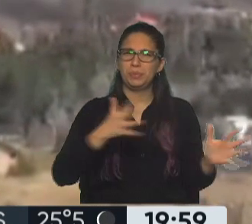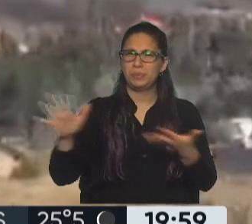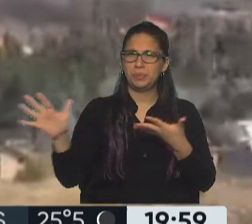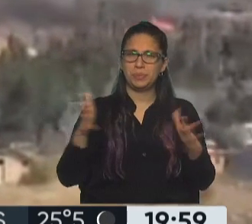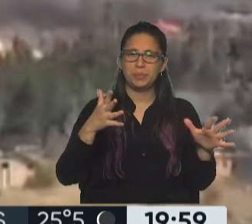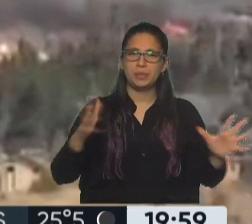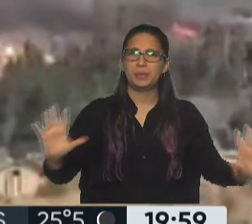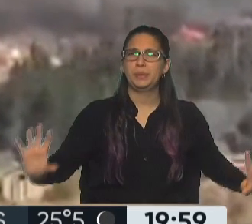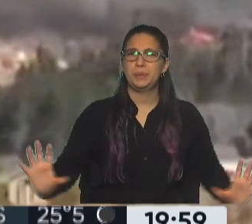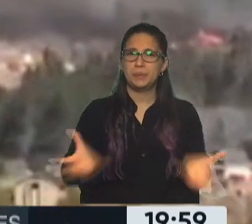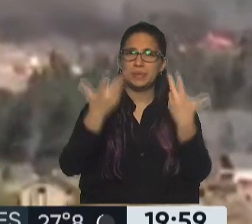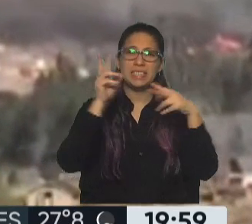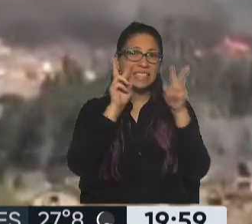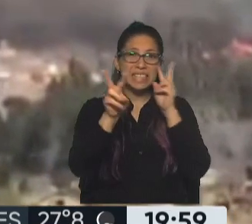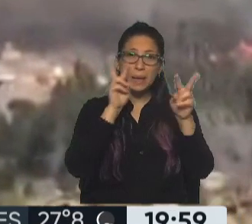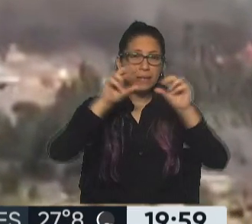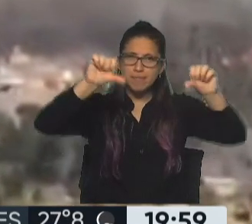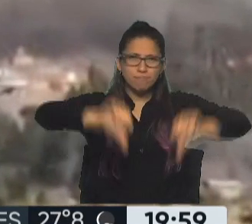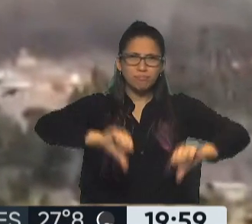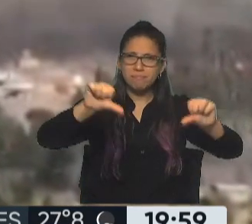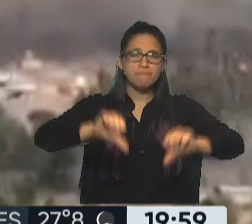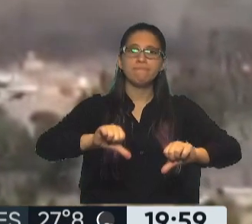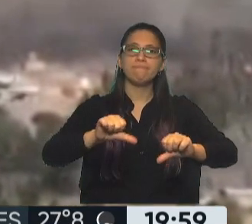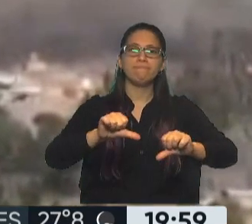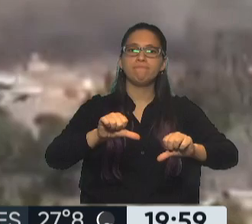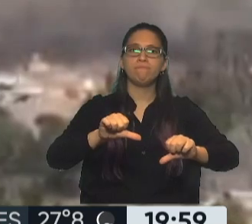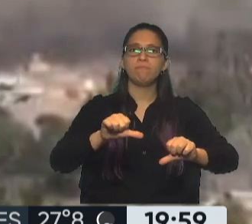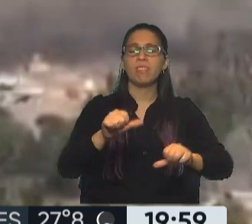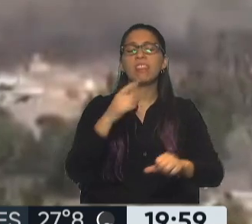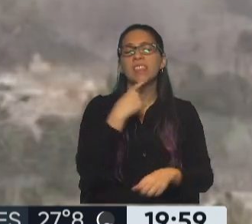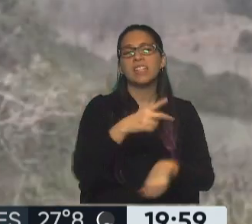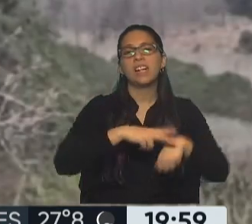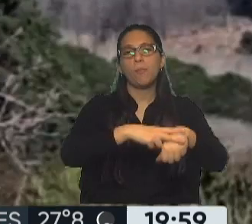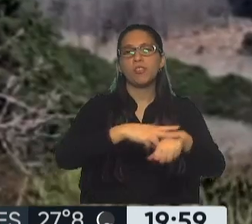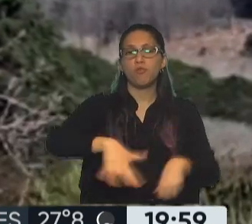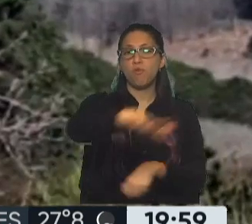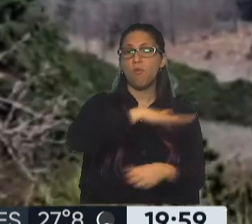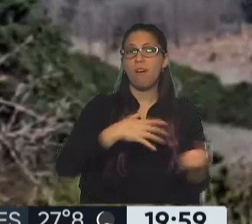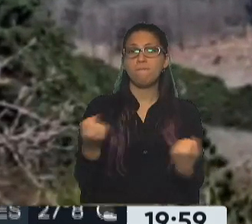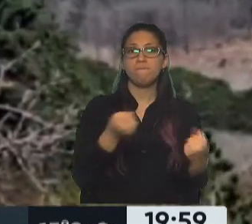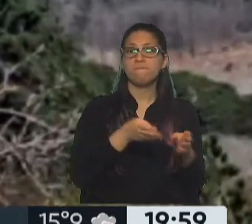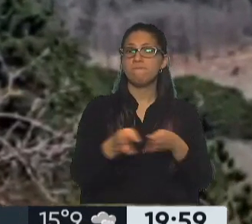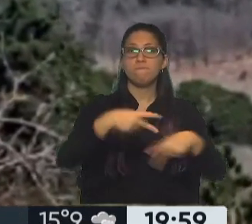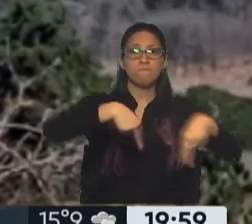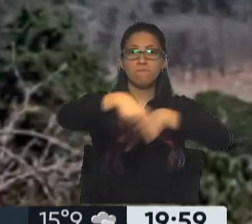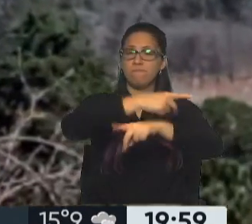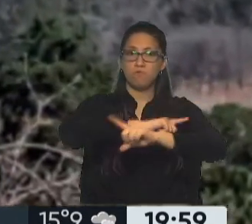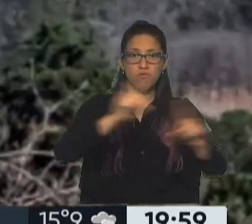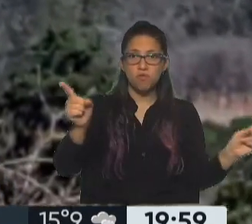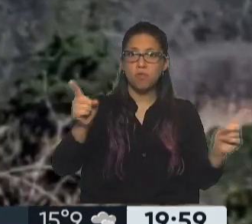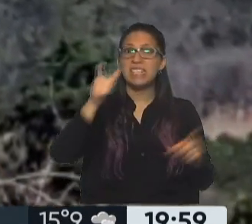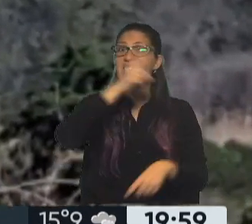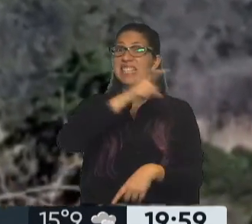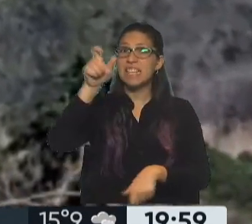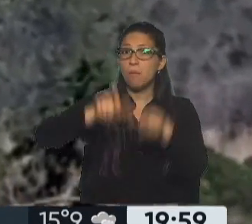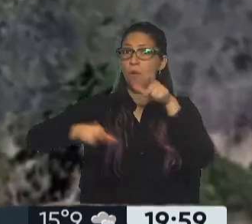es extremadamente reducida y recomiendan evitar el tránsito por el lugar. Más de 100 bomberos voluntarios